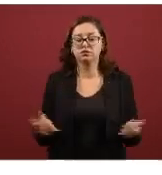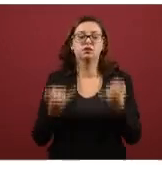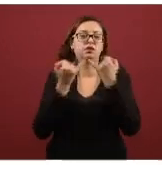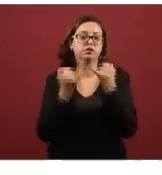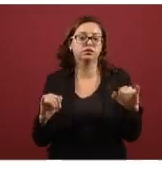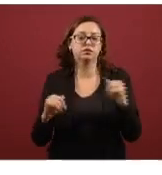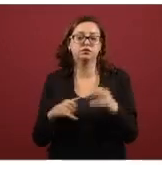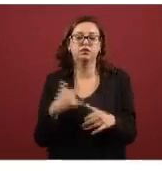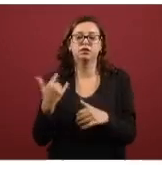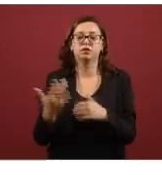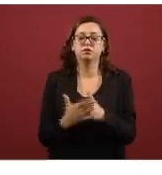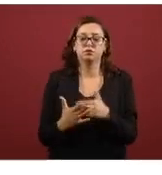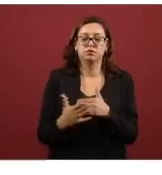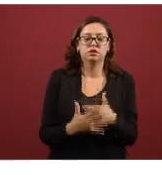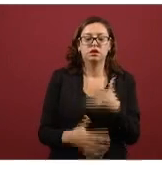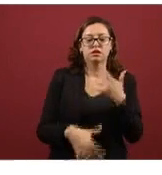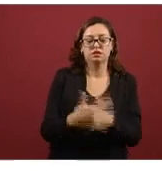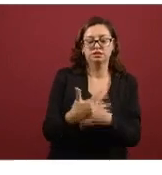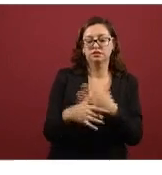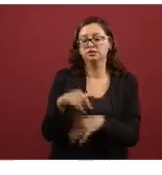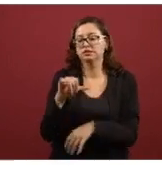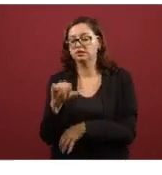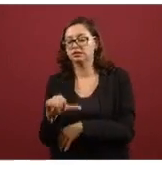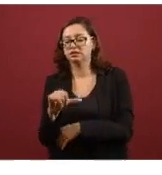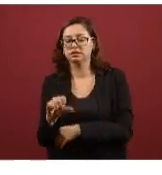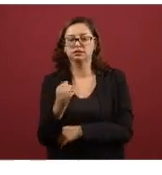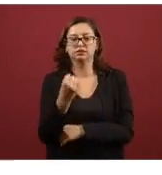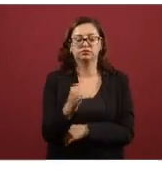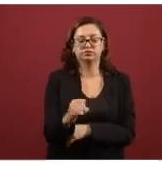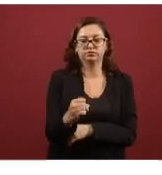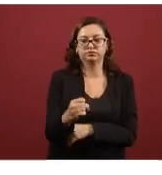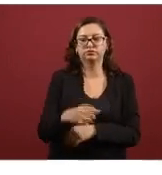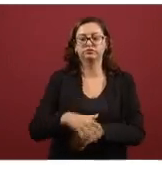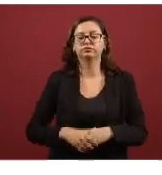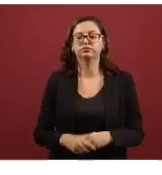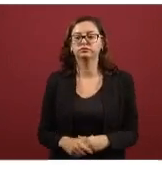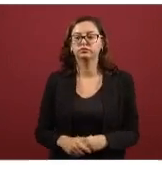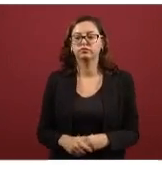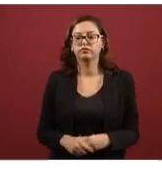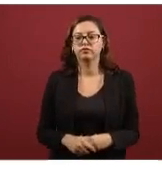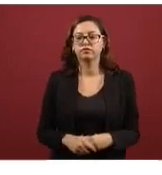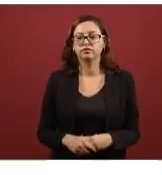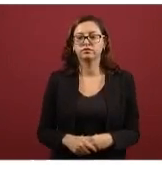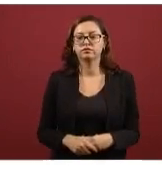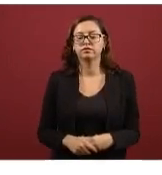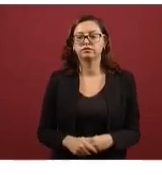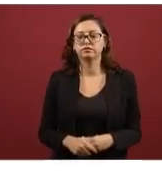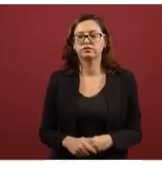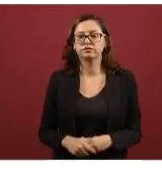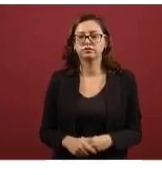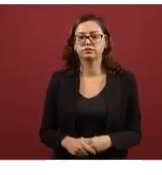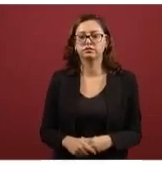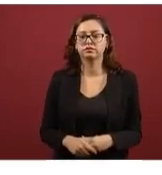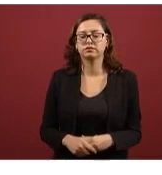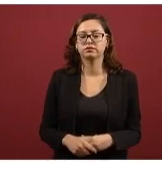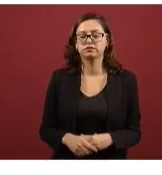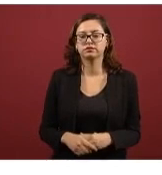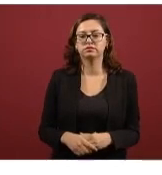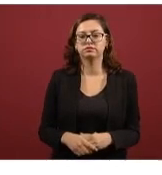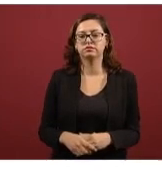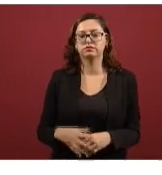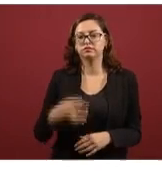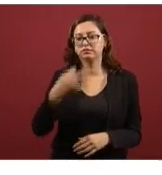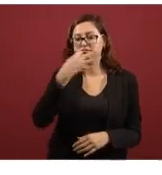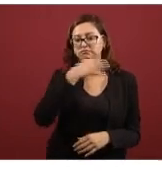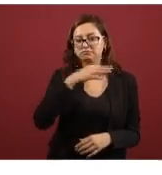los próximos 15 y 16 de septiembre. Esta festividad, esta conmemoración será